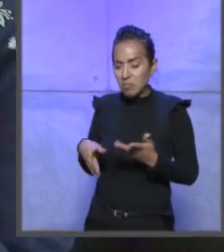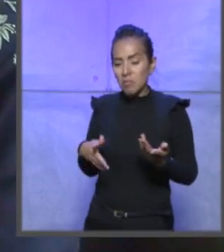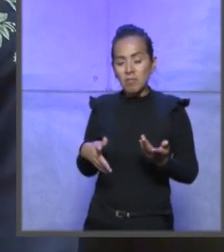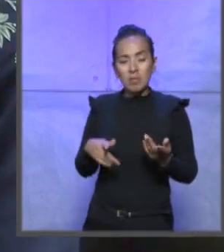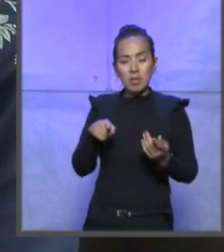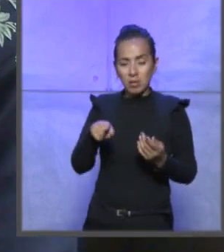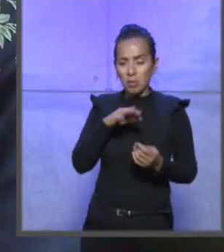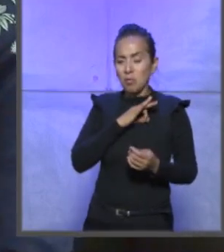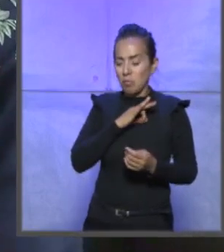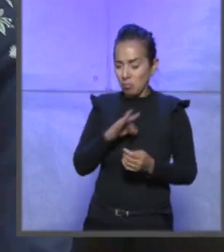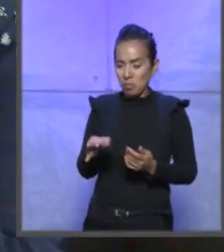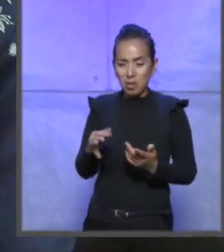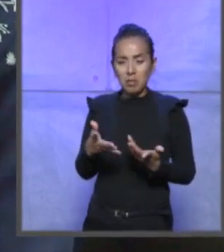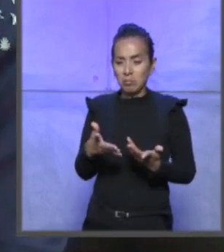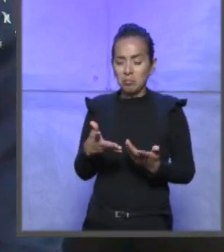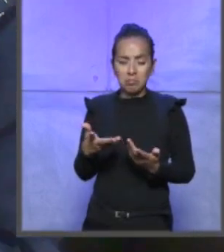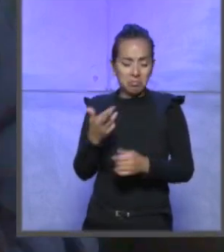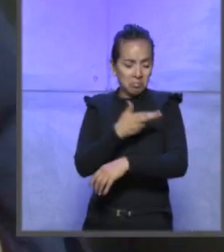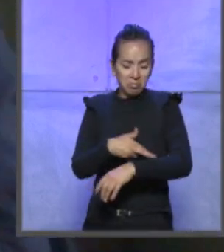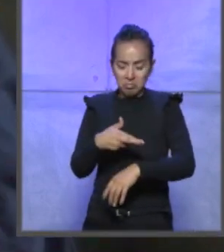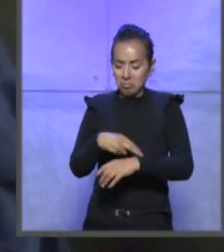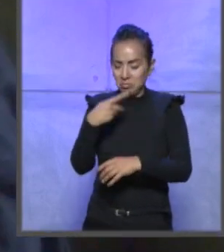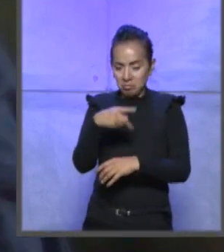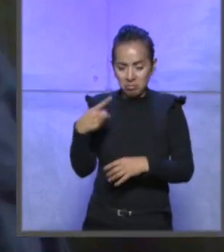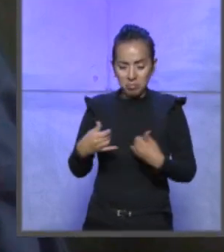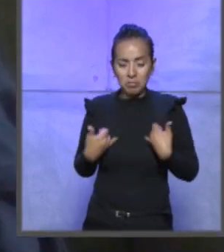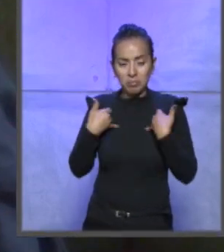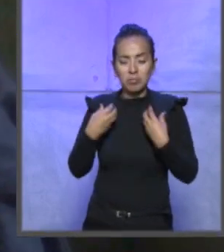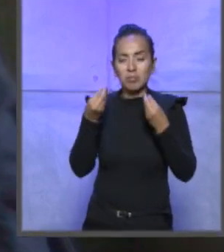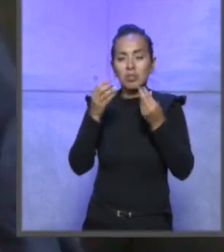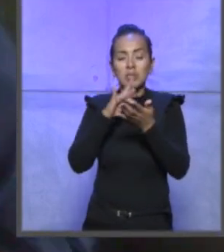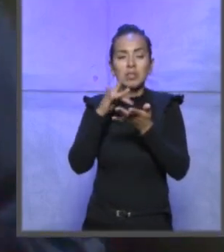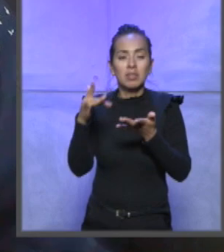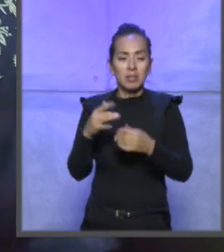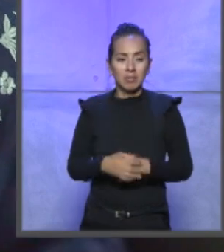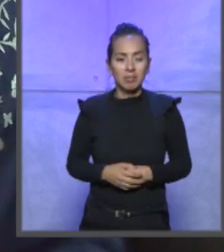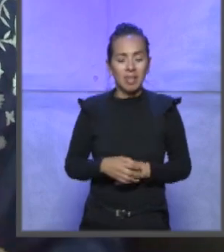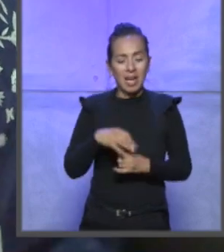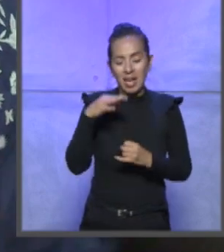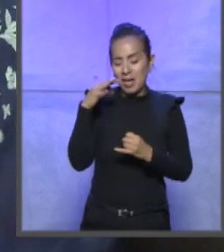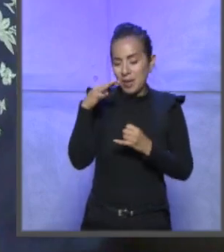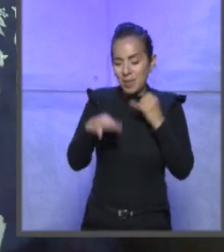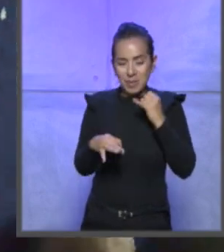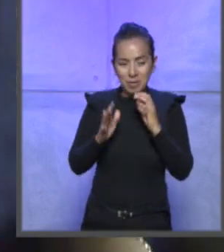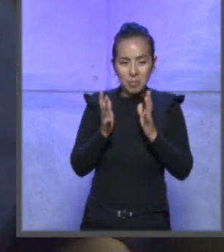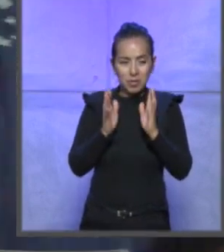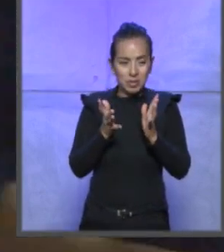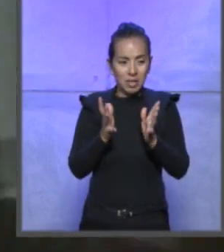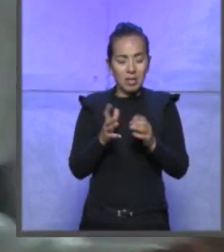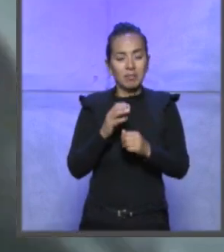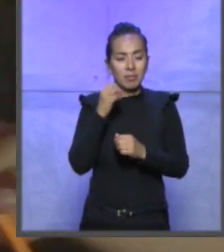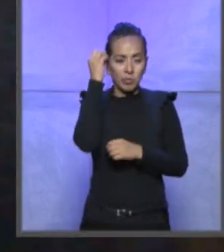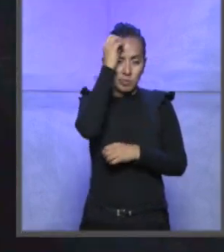con capacidad de agencia propia. Muchas gracias, consejera. Con esto ya llegamos a la última parte, vamos a